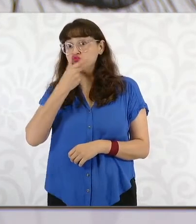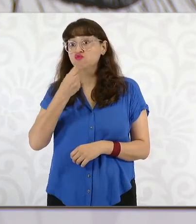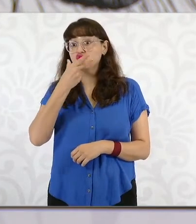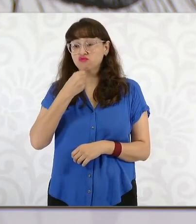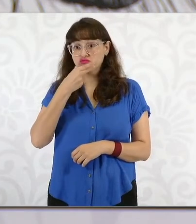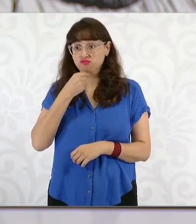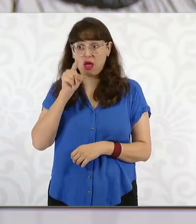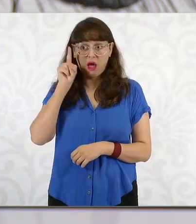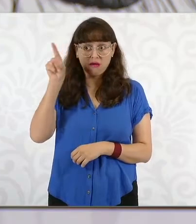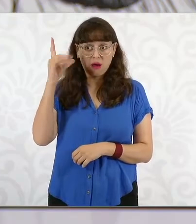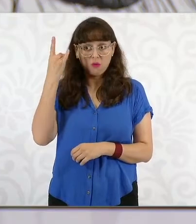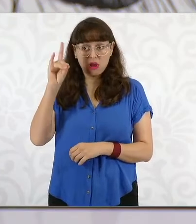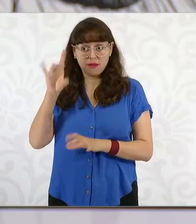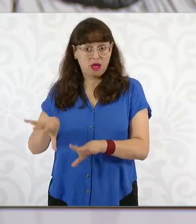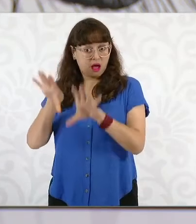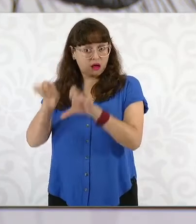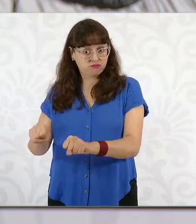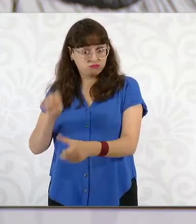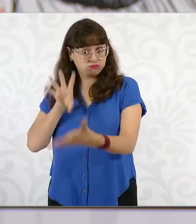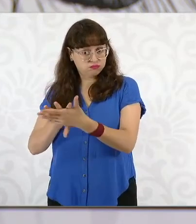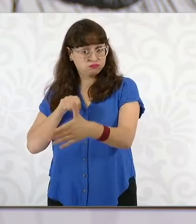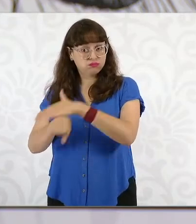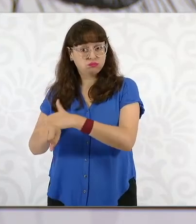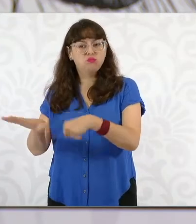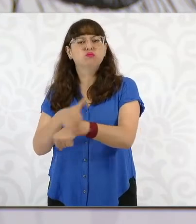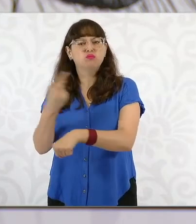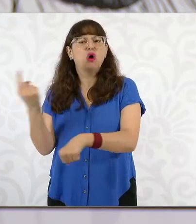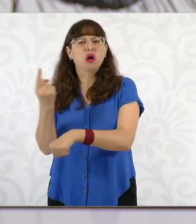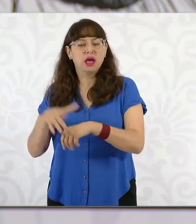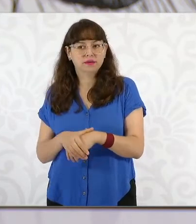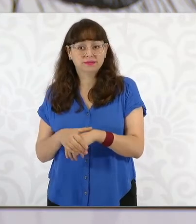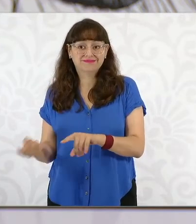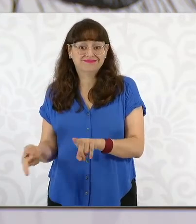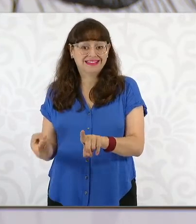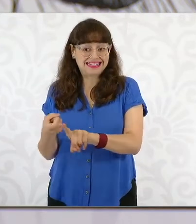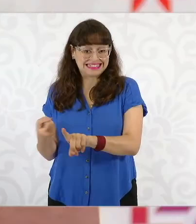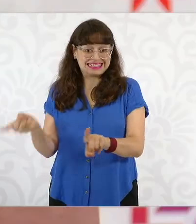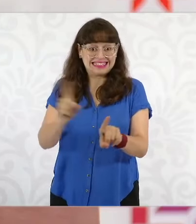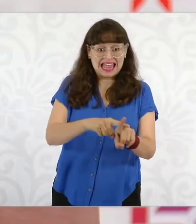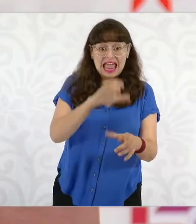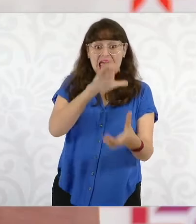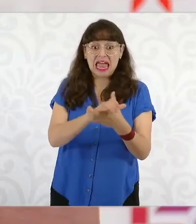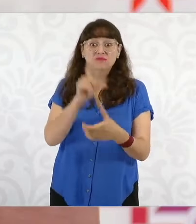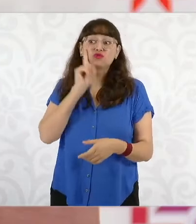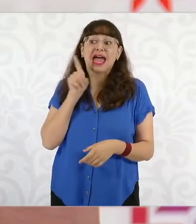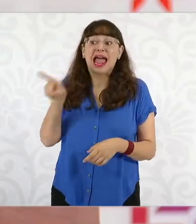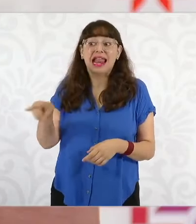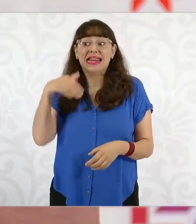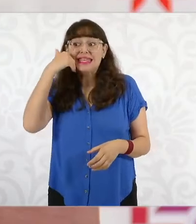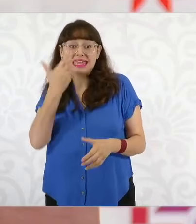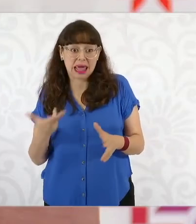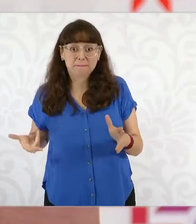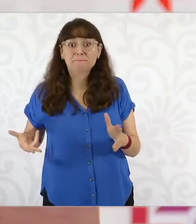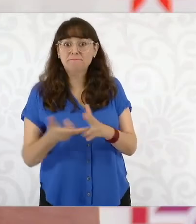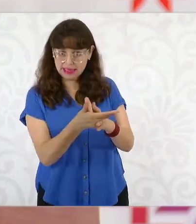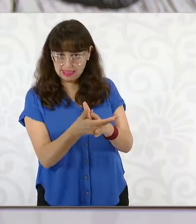por su pareja con una cantidad de denuncias que no solo hablan de la violencia de él hacia